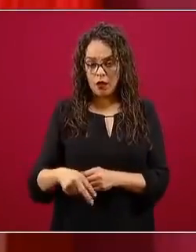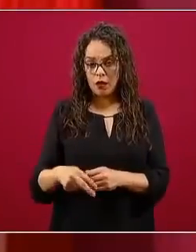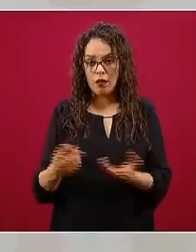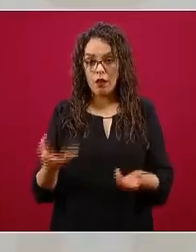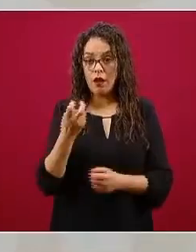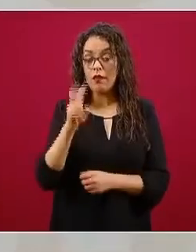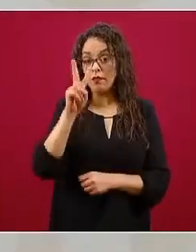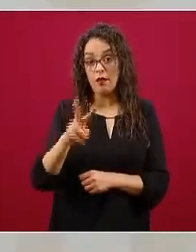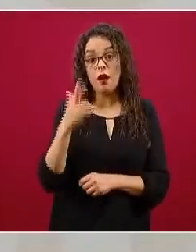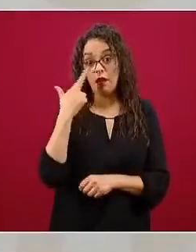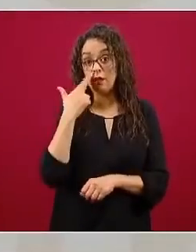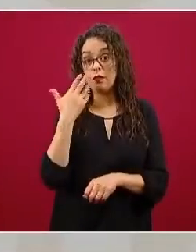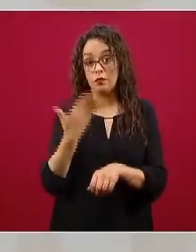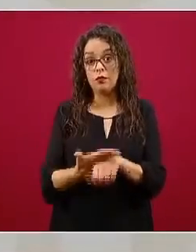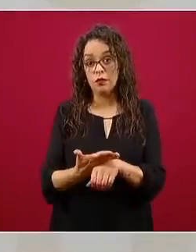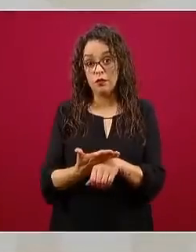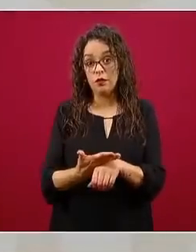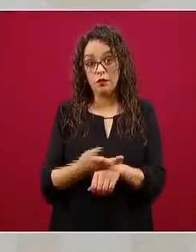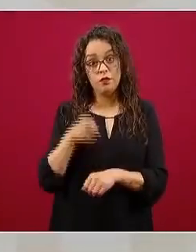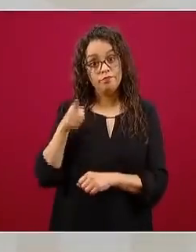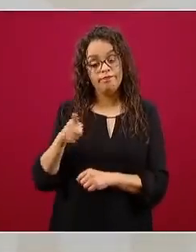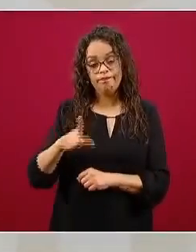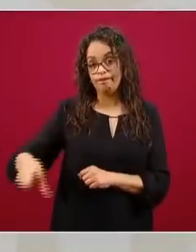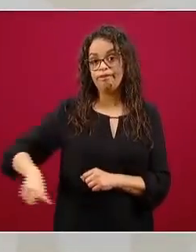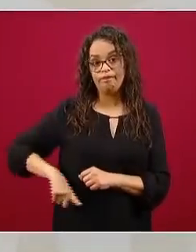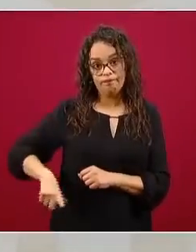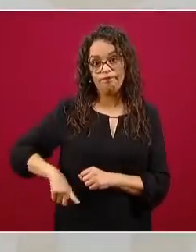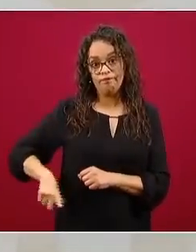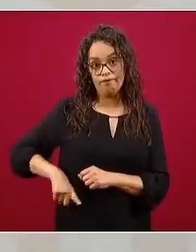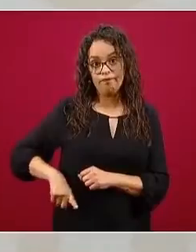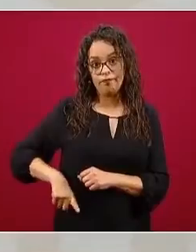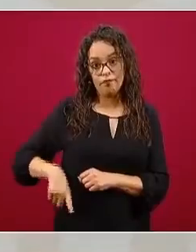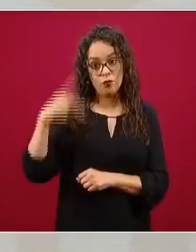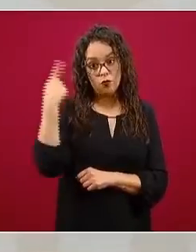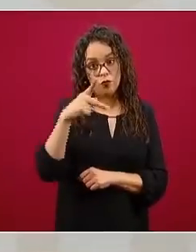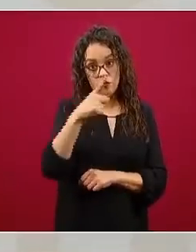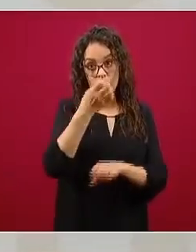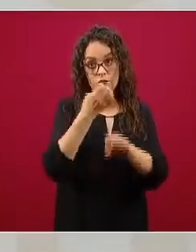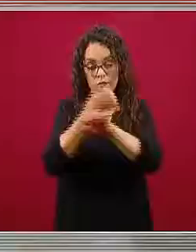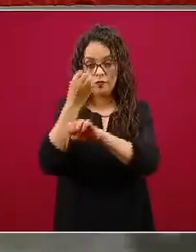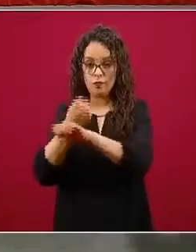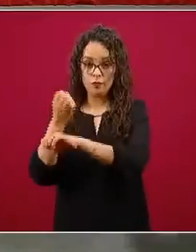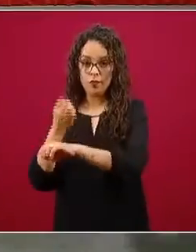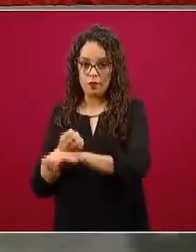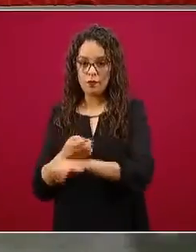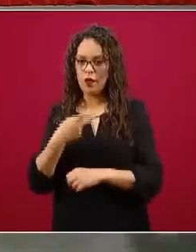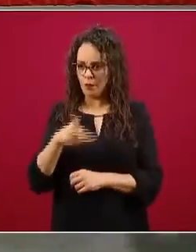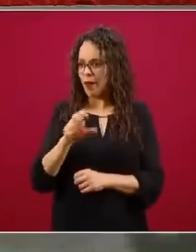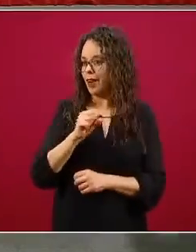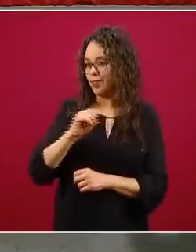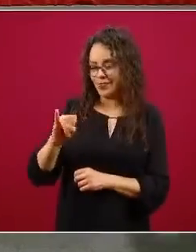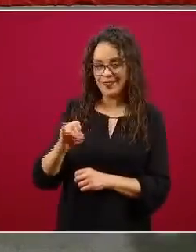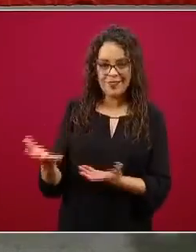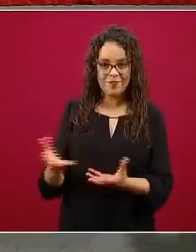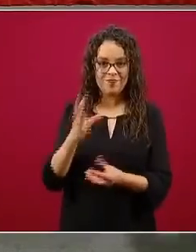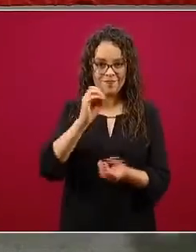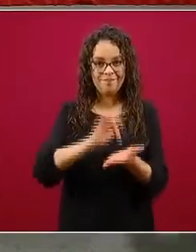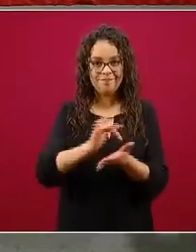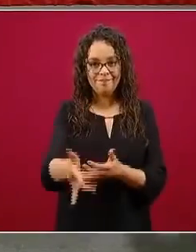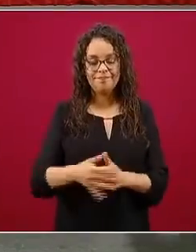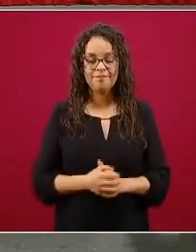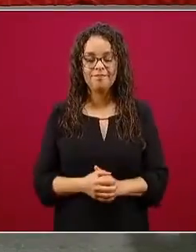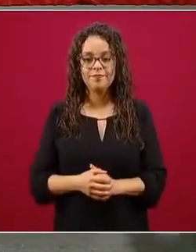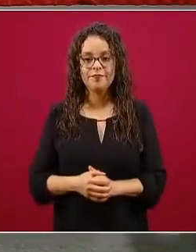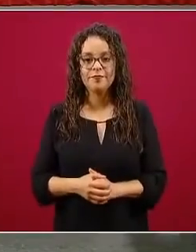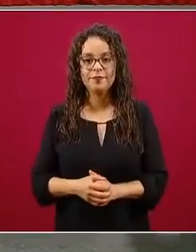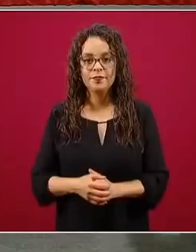una responsabilidad del gobierno de la entidad. Pero sí, muchas gracias. Vamos a dar cabida aquí a la compañera,